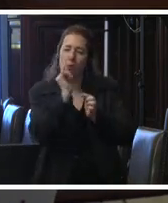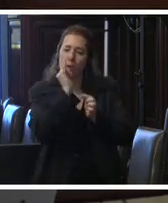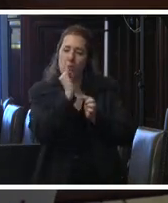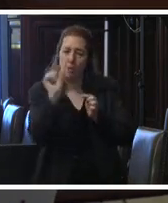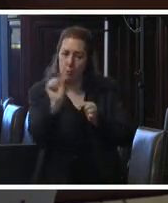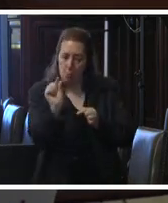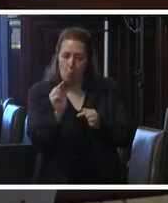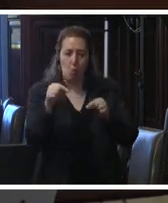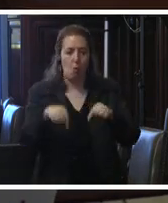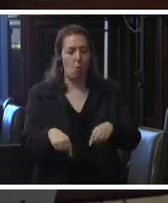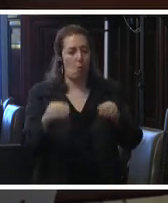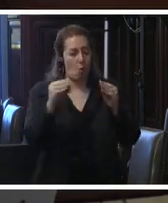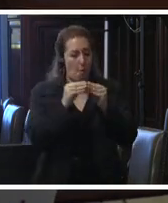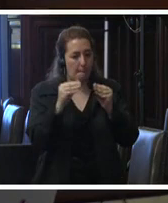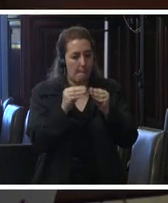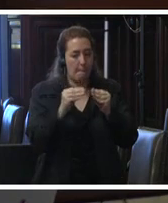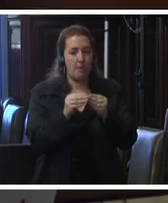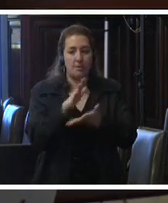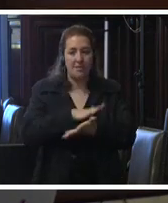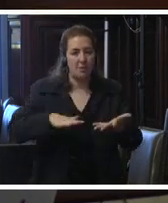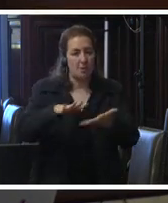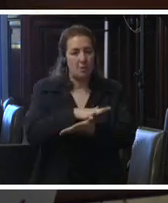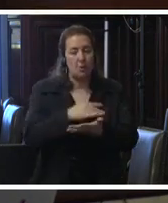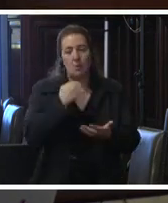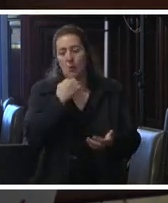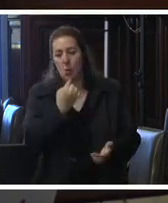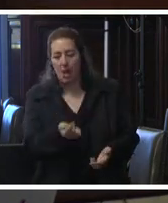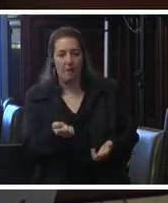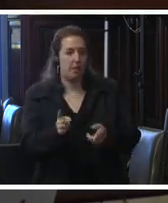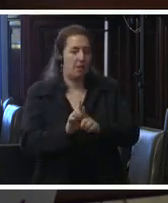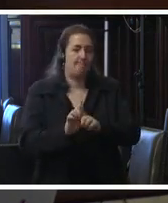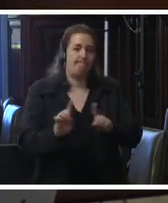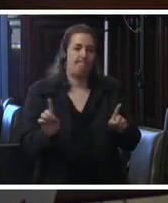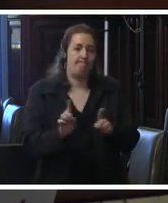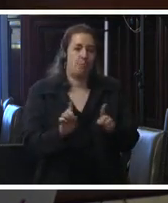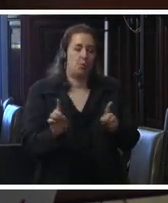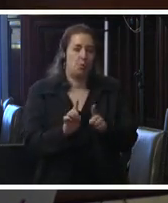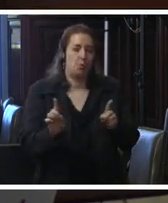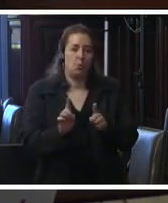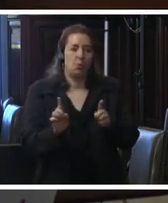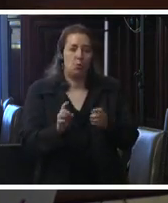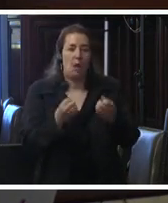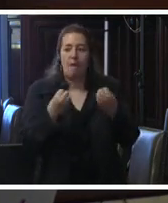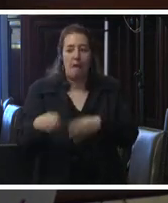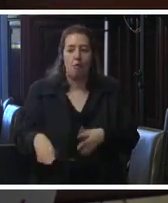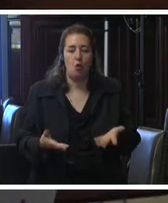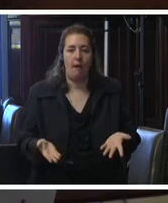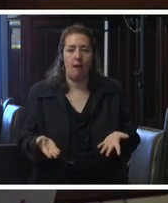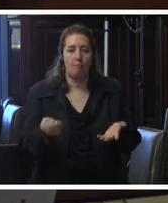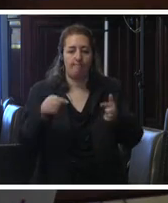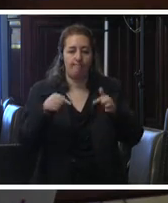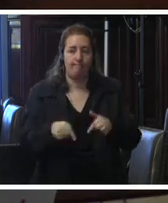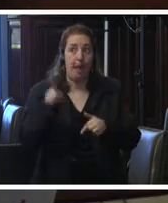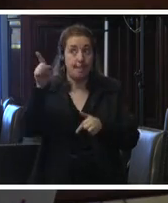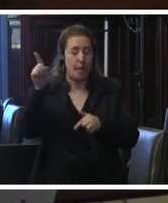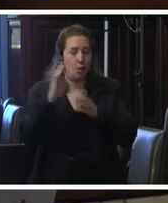las compañeras, justamente por su situación de vulnerabilidad, no han podido abandonar sus territorios para venir a presentarse a esta